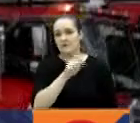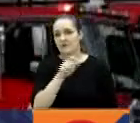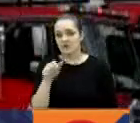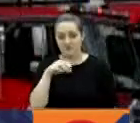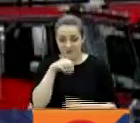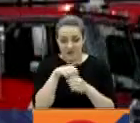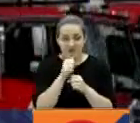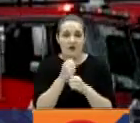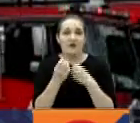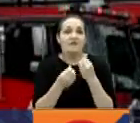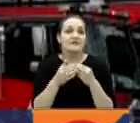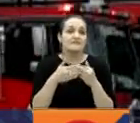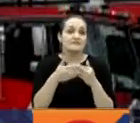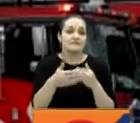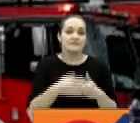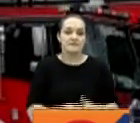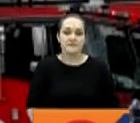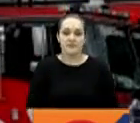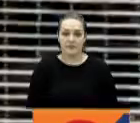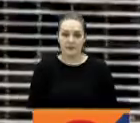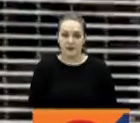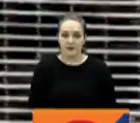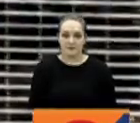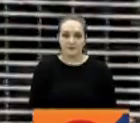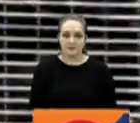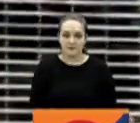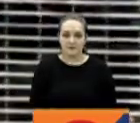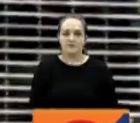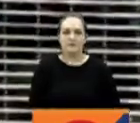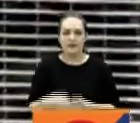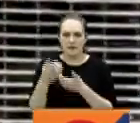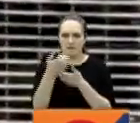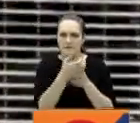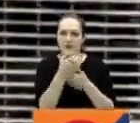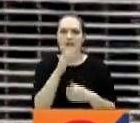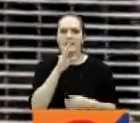temen por sus empleos. La emergencia fue atendida por los bomberos de Kennedy y Puente Aranda.